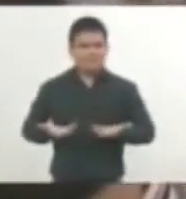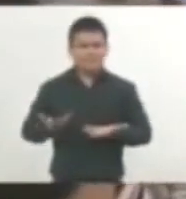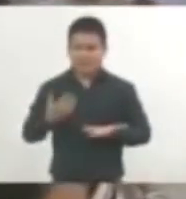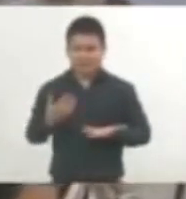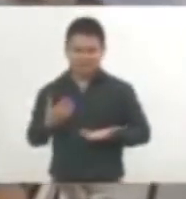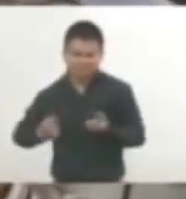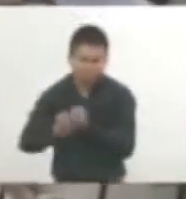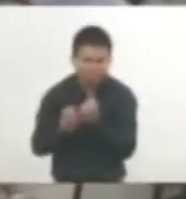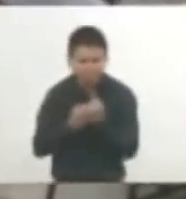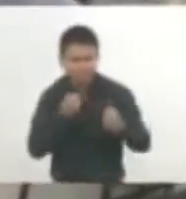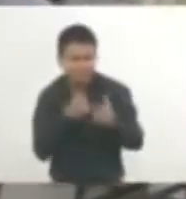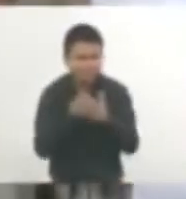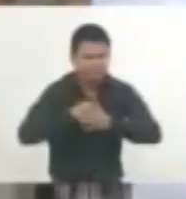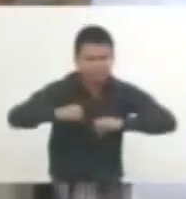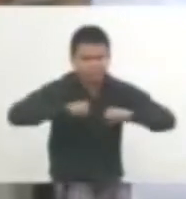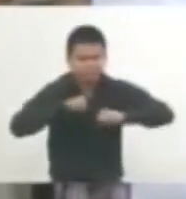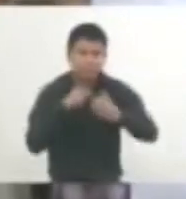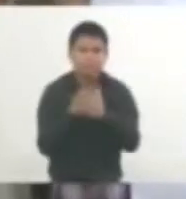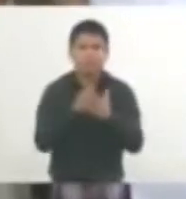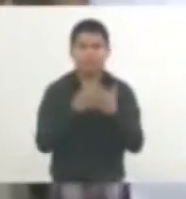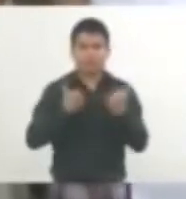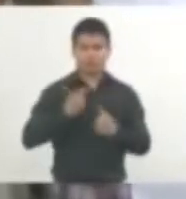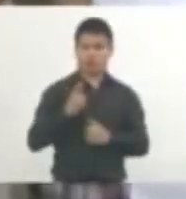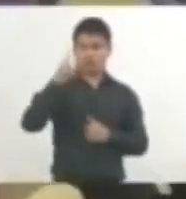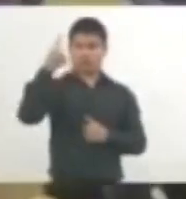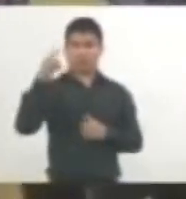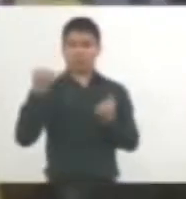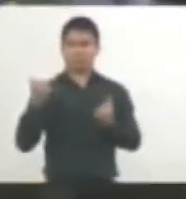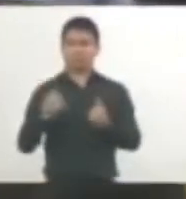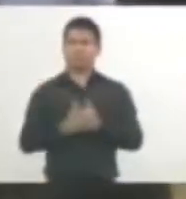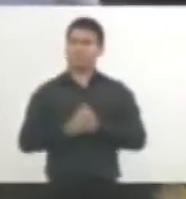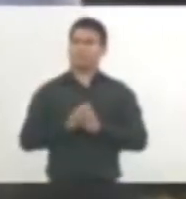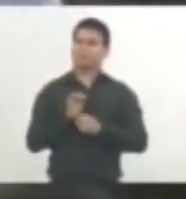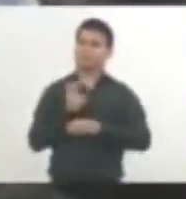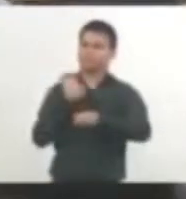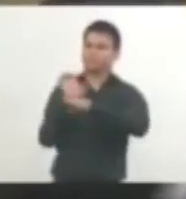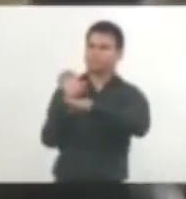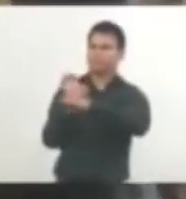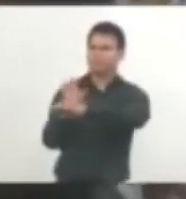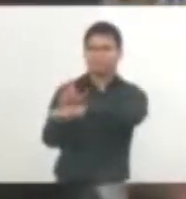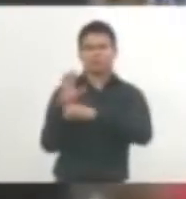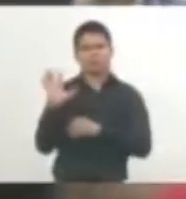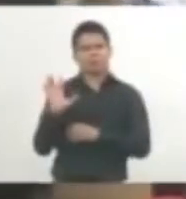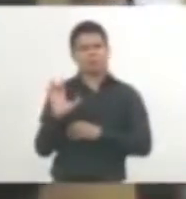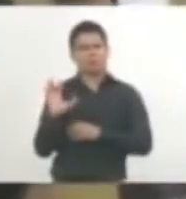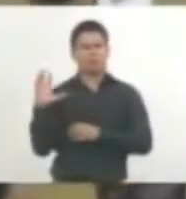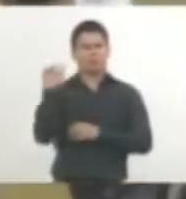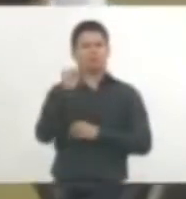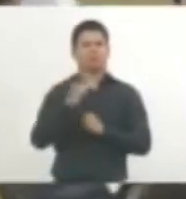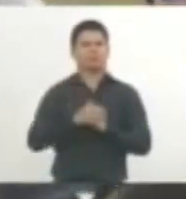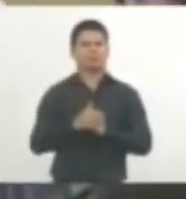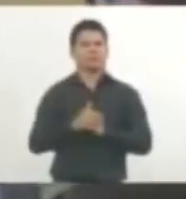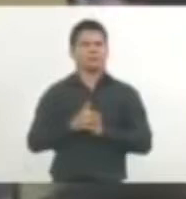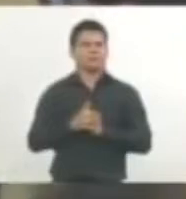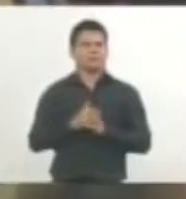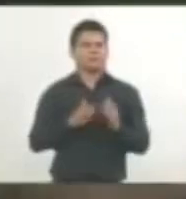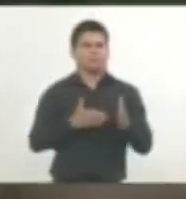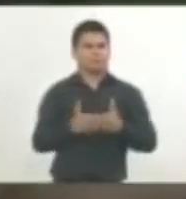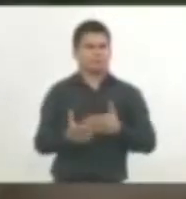Dios, he tenido la oportunidad de liderar, uno se da cuenta que a pesar de, con